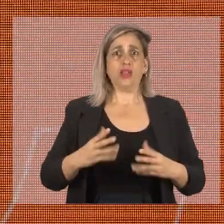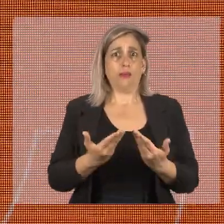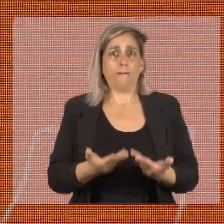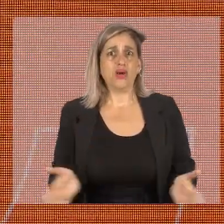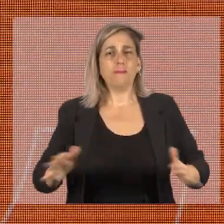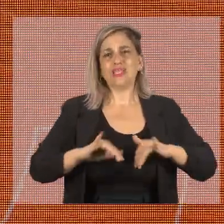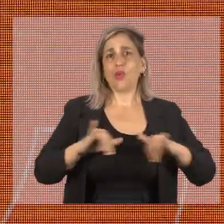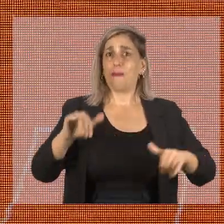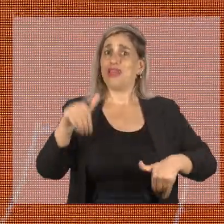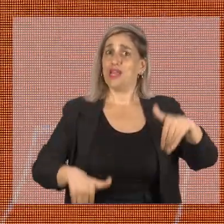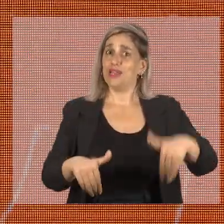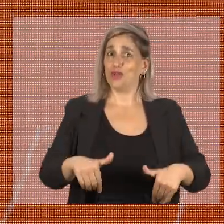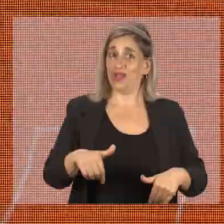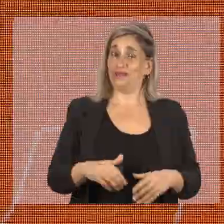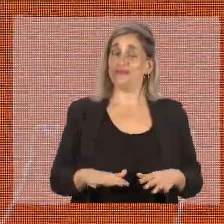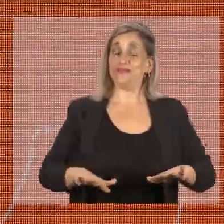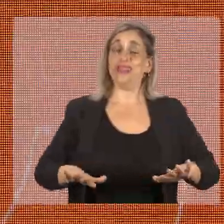estamos por empezar una campaña electoral.